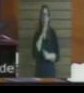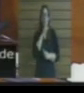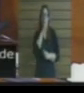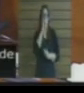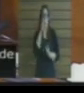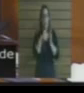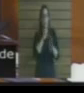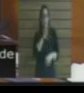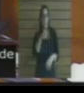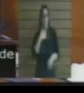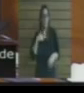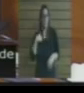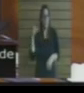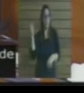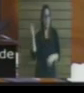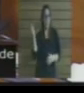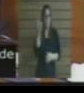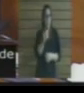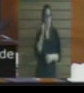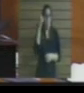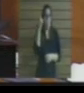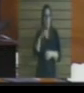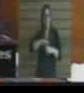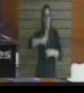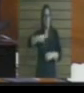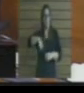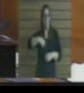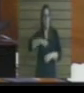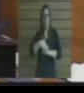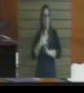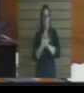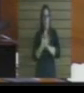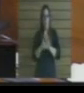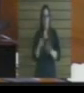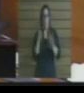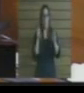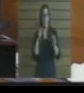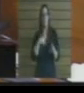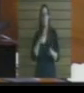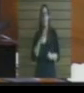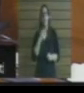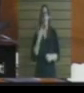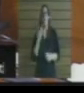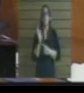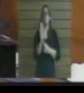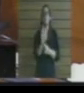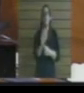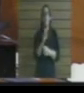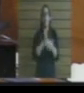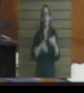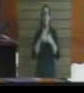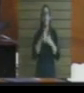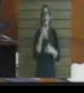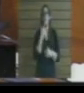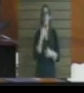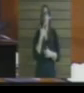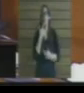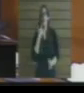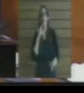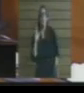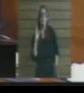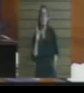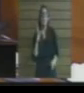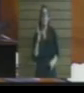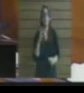comparecencia el vicepresidente, para hablar de esta cuestión, en aquel momento ya se hablaba, el propio portavoz de Bildu decía que esperemos que esto no sean